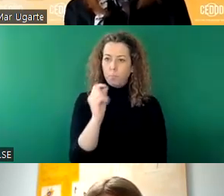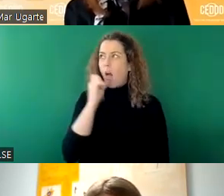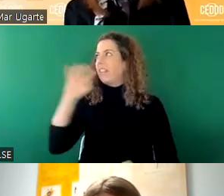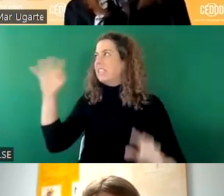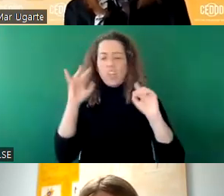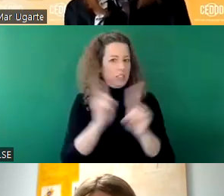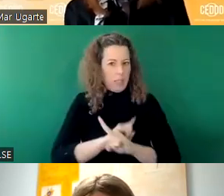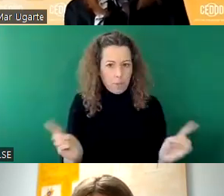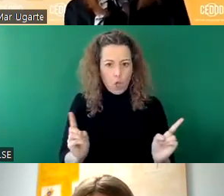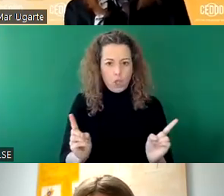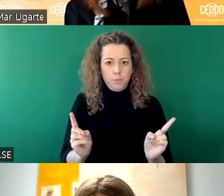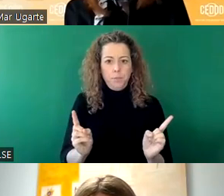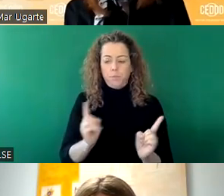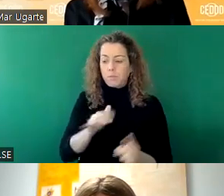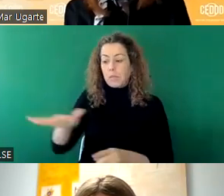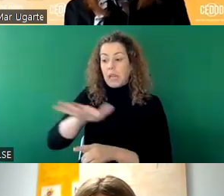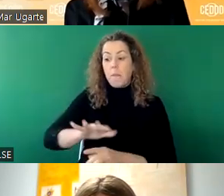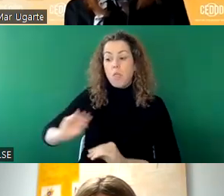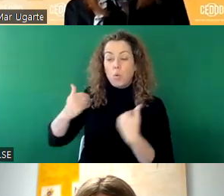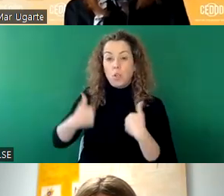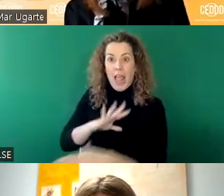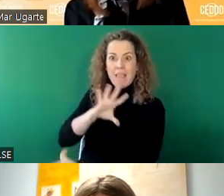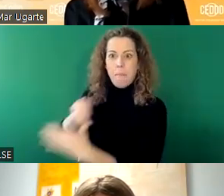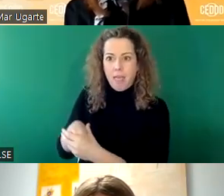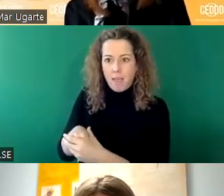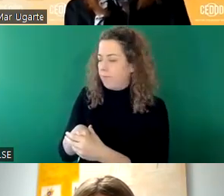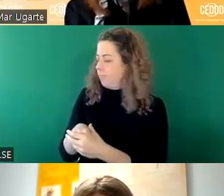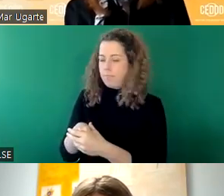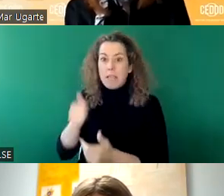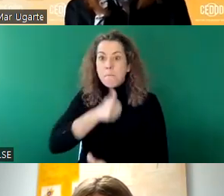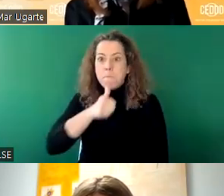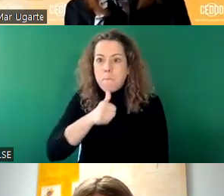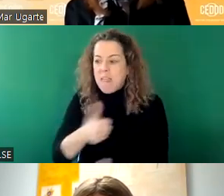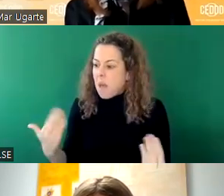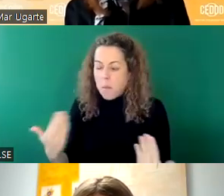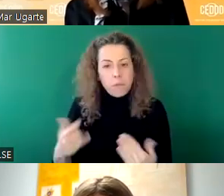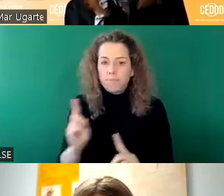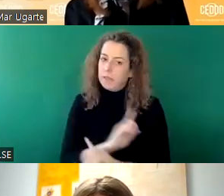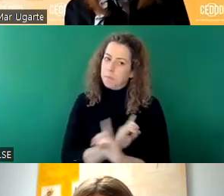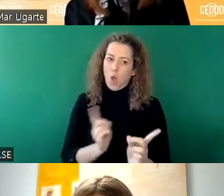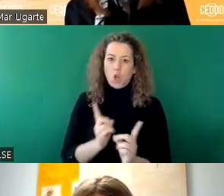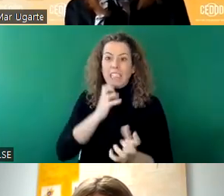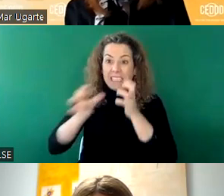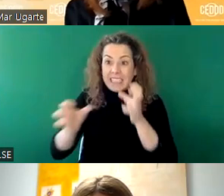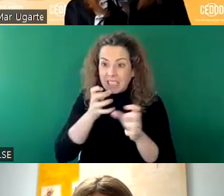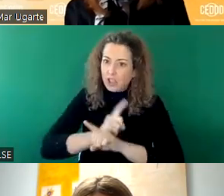distracciones, invadir su espacio personal, la impaciencia, los